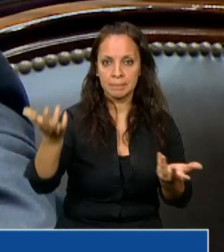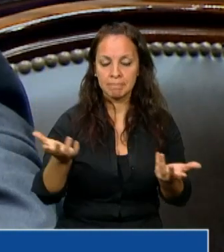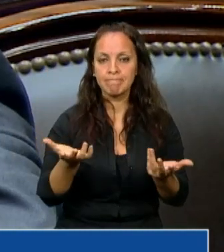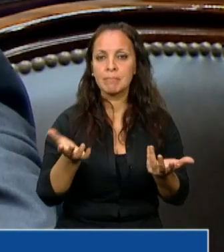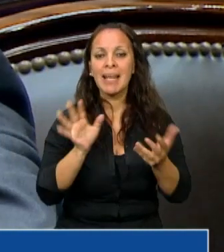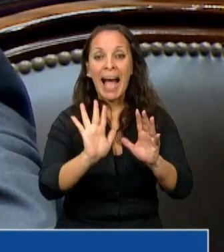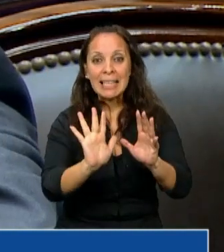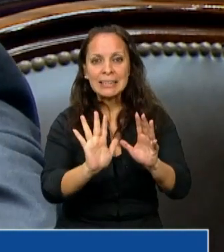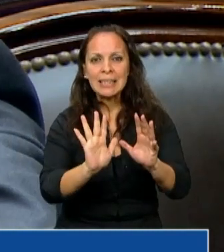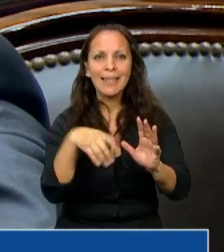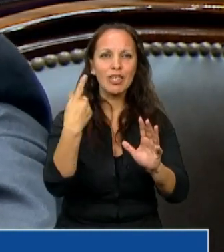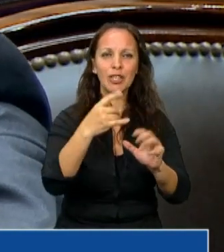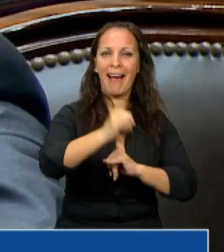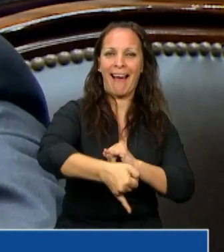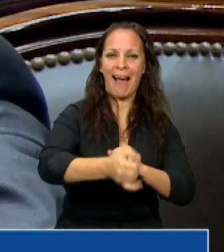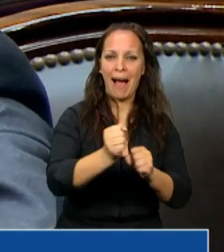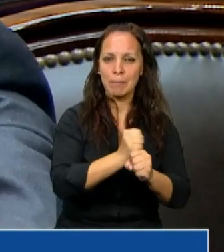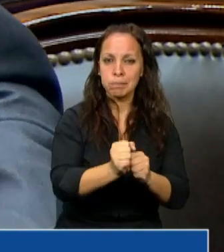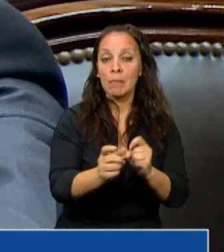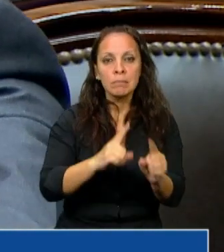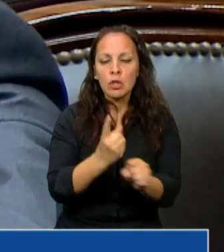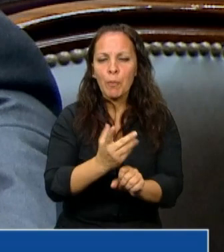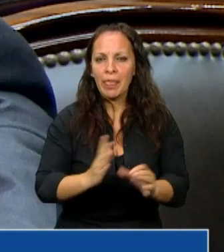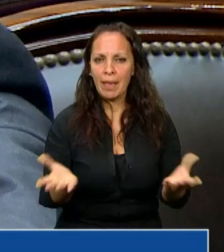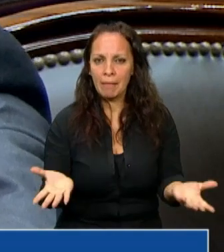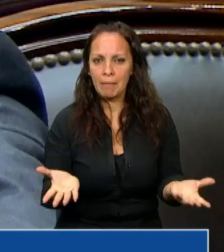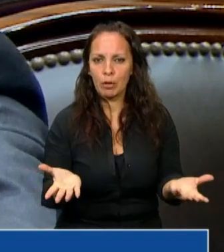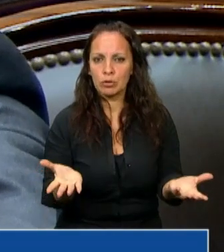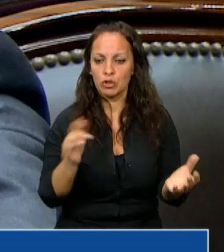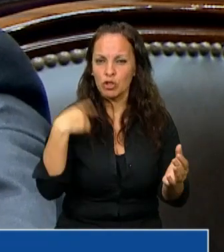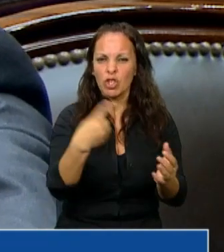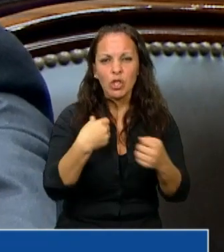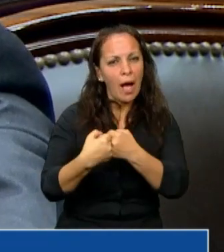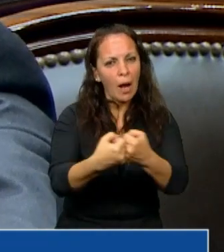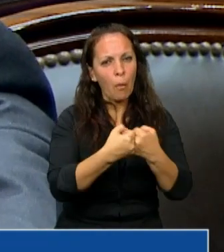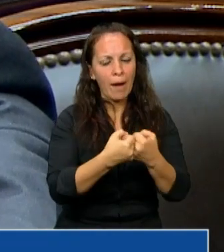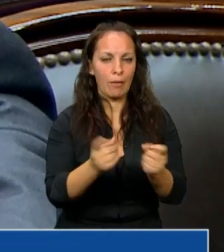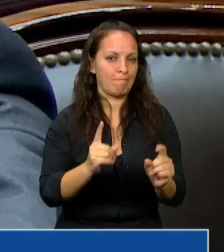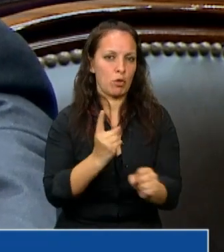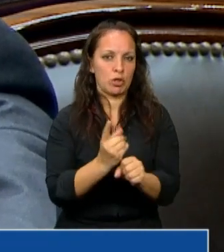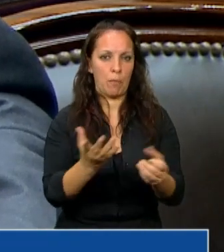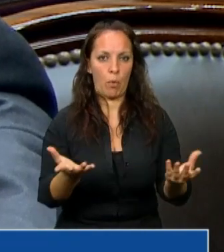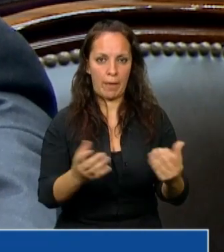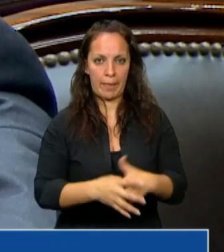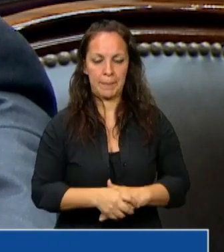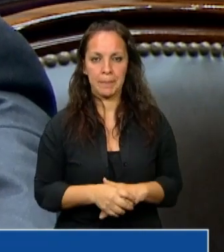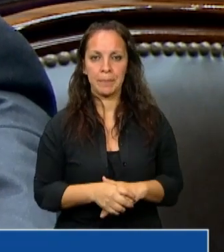al desequilibrio de las cuentas públicas, y menos desde esta casa, la fábrica de las leyes.